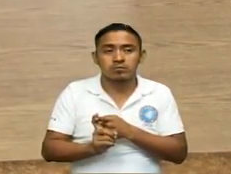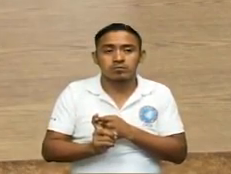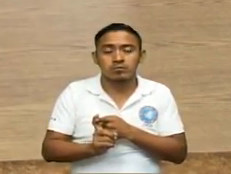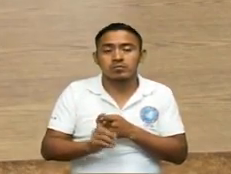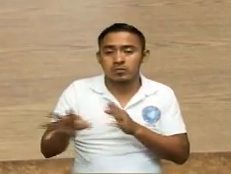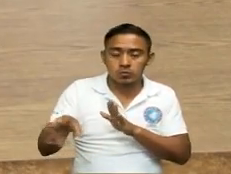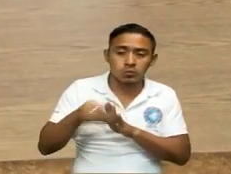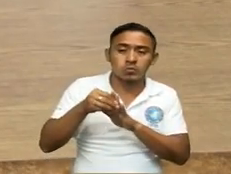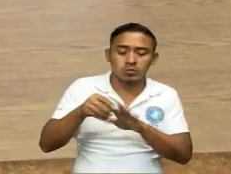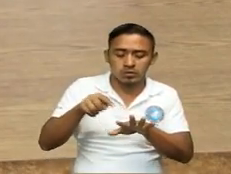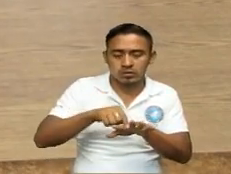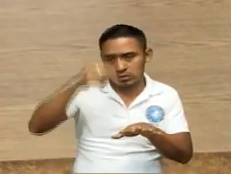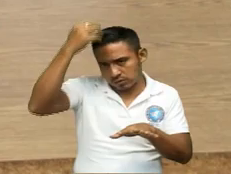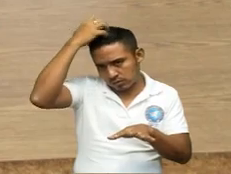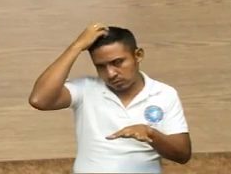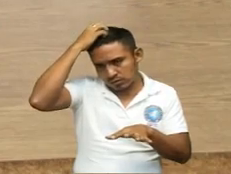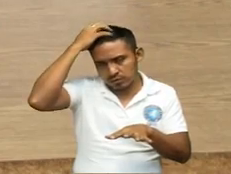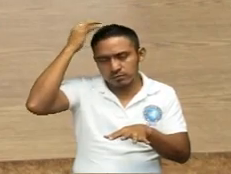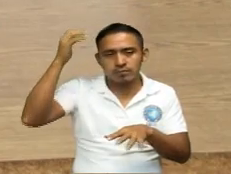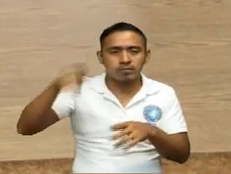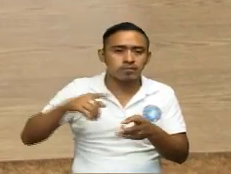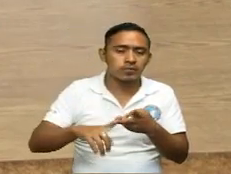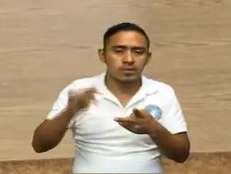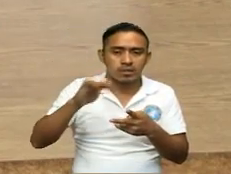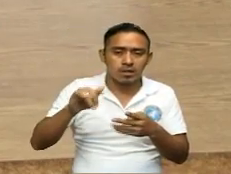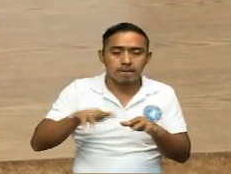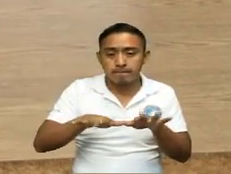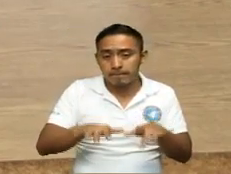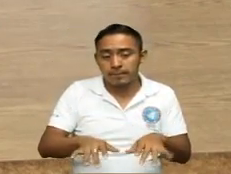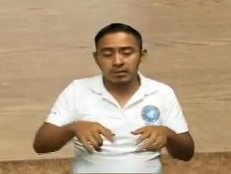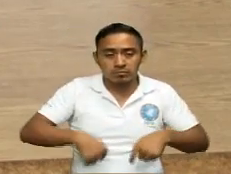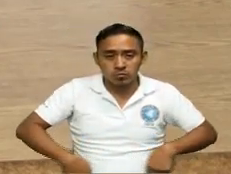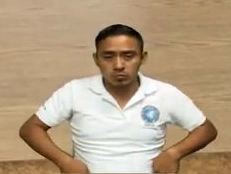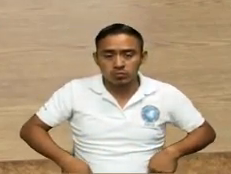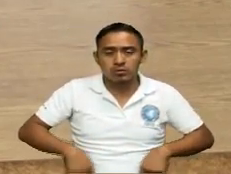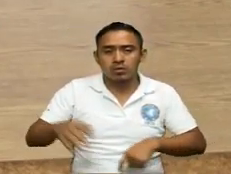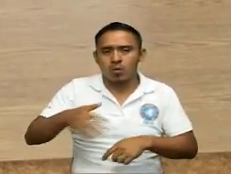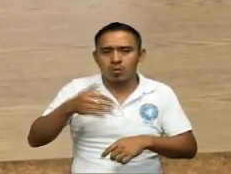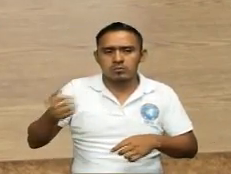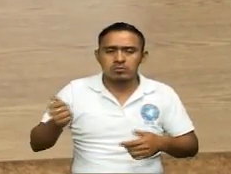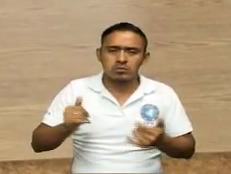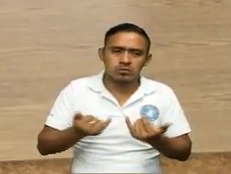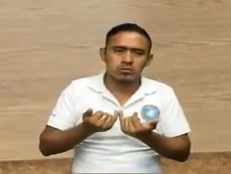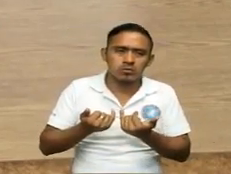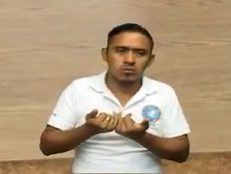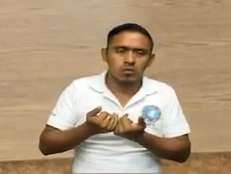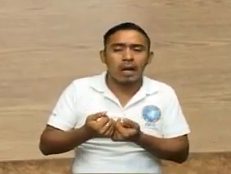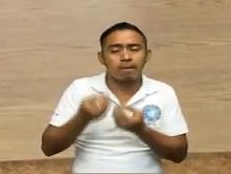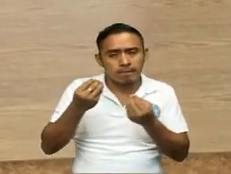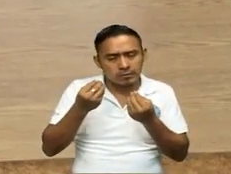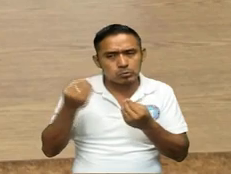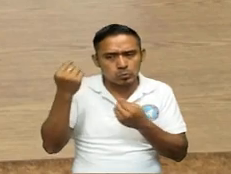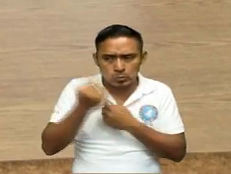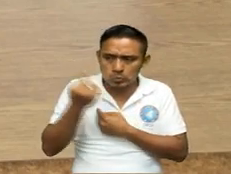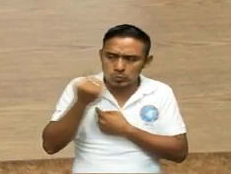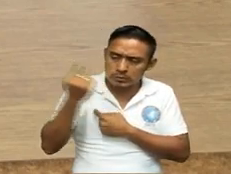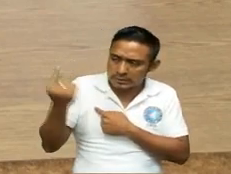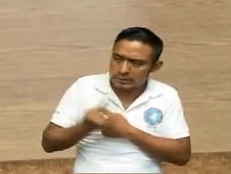por hongo, anatinia cápide, tiña cápide, tiña de los pies, la región inguinal. Y tenemos otra pacientita ahí que también es muy, muy, muy frecuente,